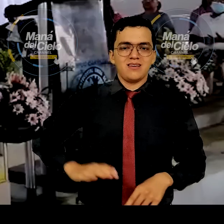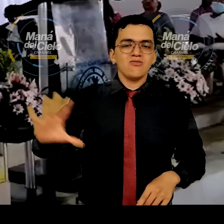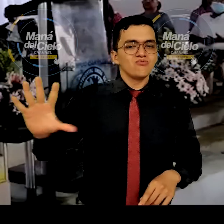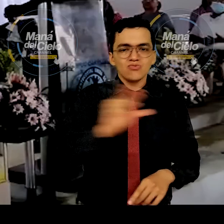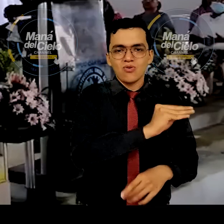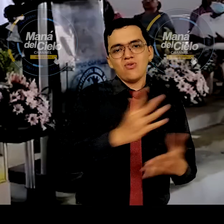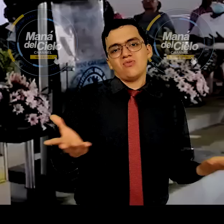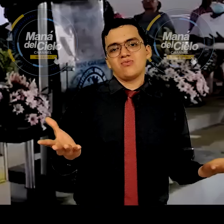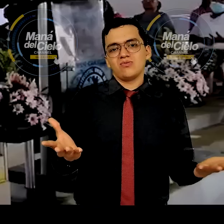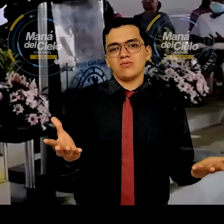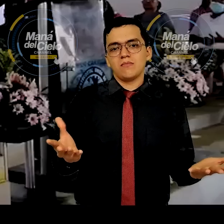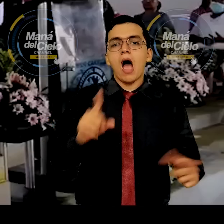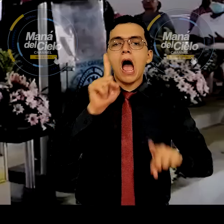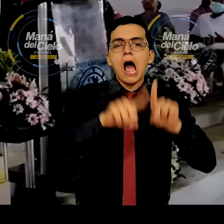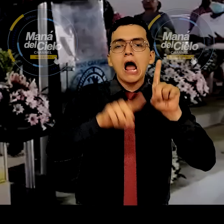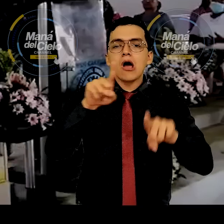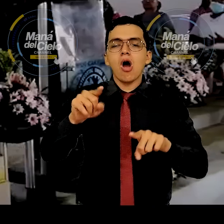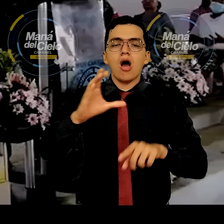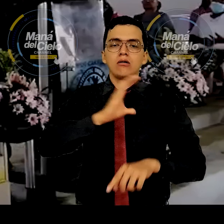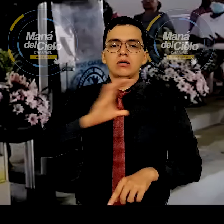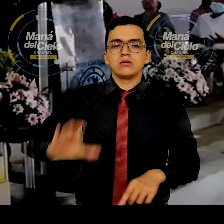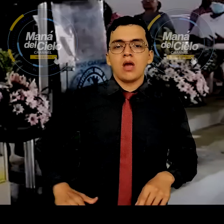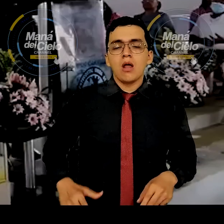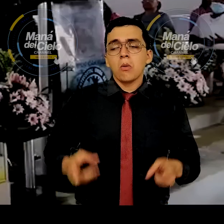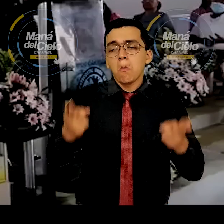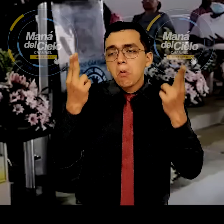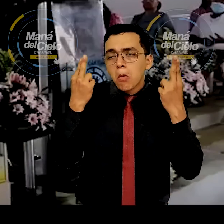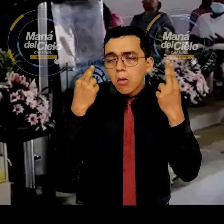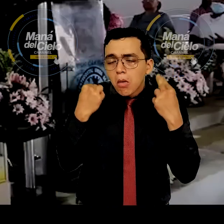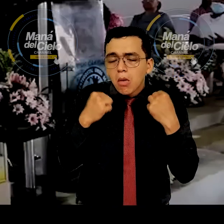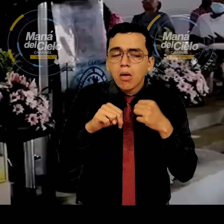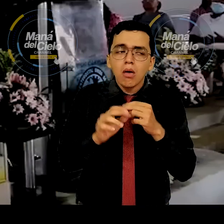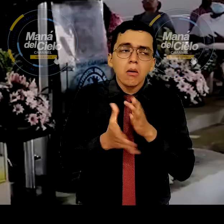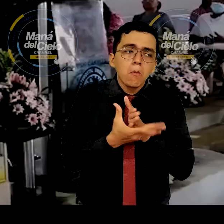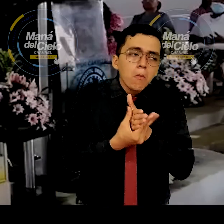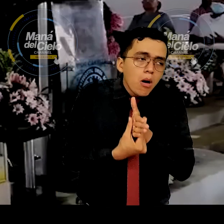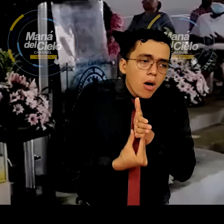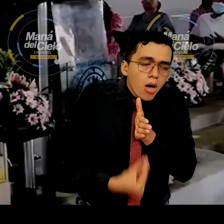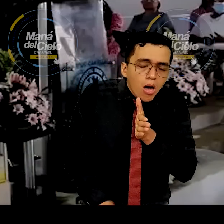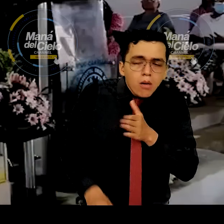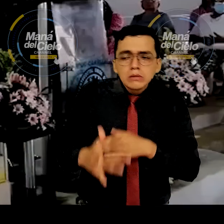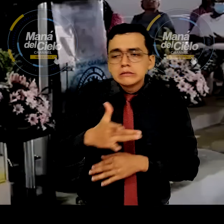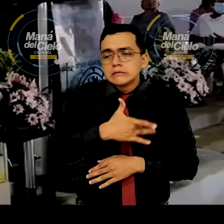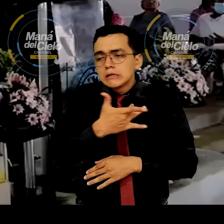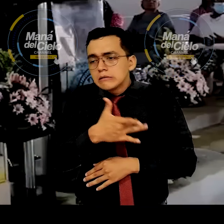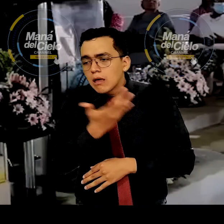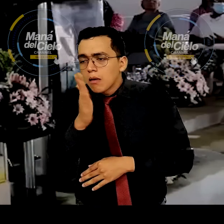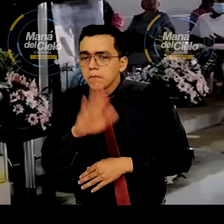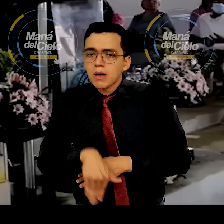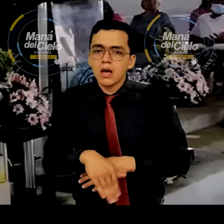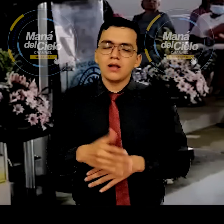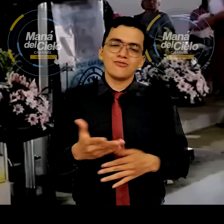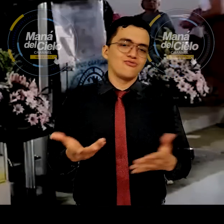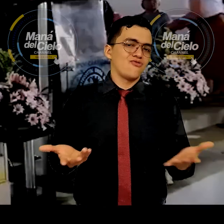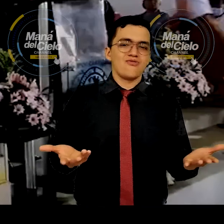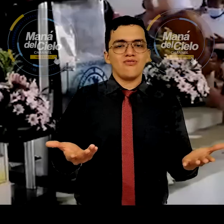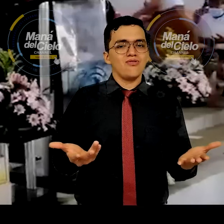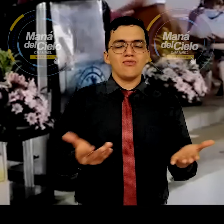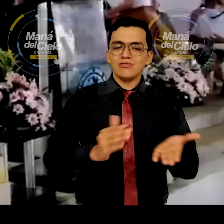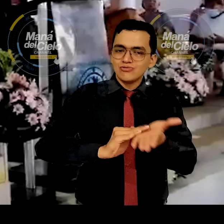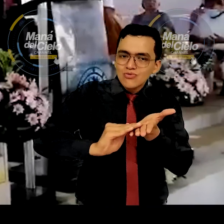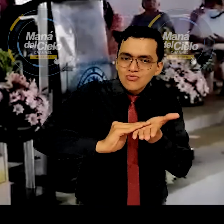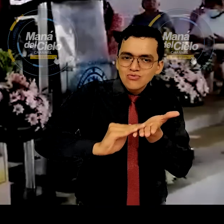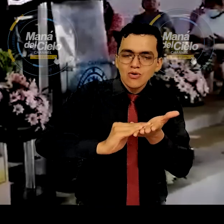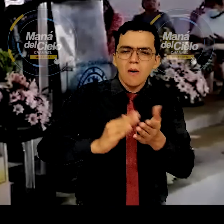Entonces aquí vamos a ver cuál es la solución cristiana a los problemas de la vida. Y ahora